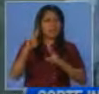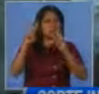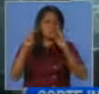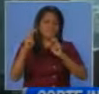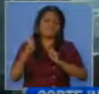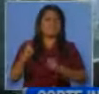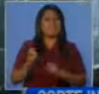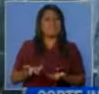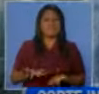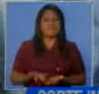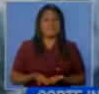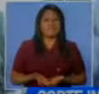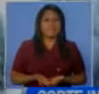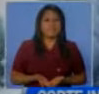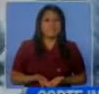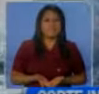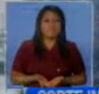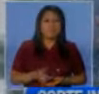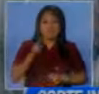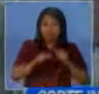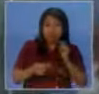peculado. 5 meses sin una sola prueba.